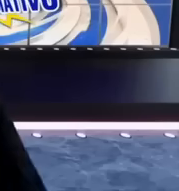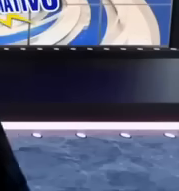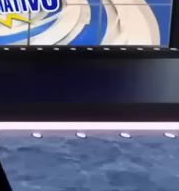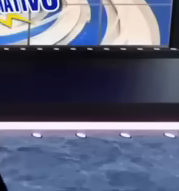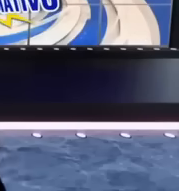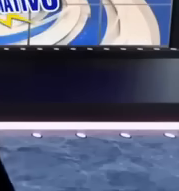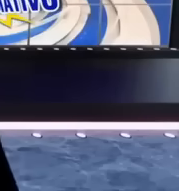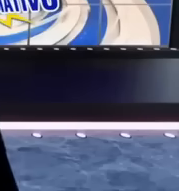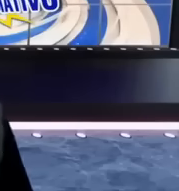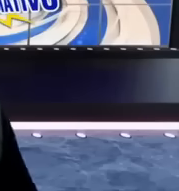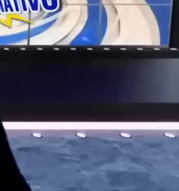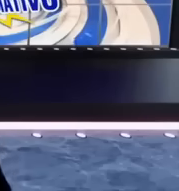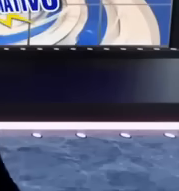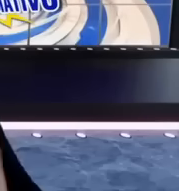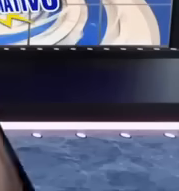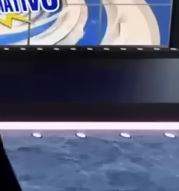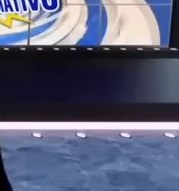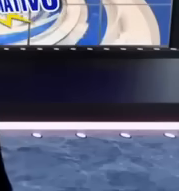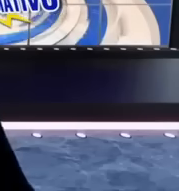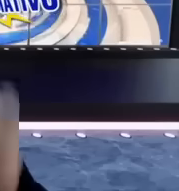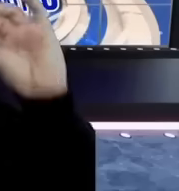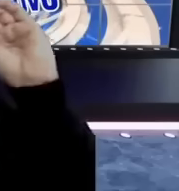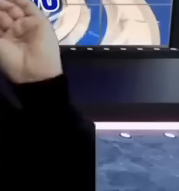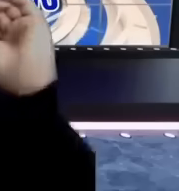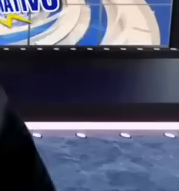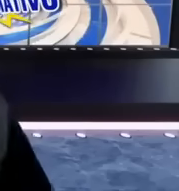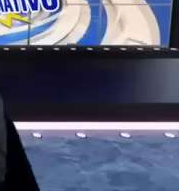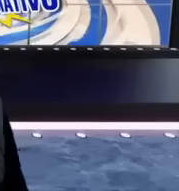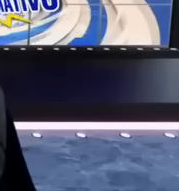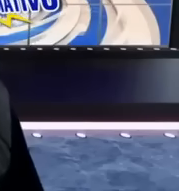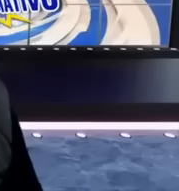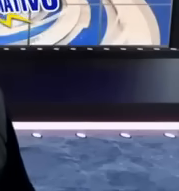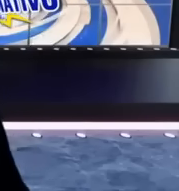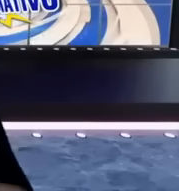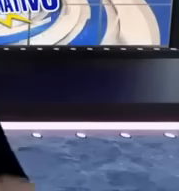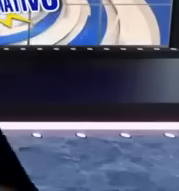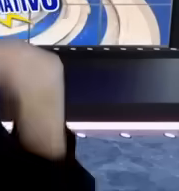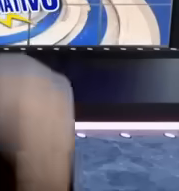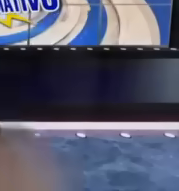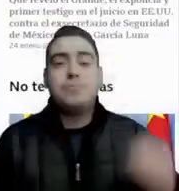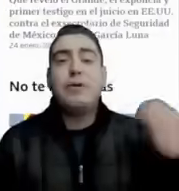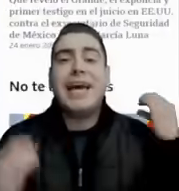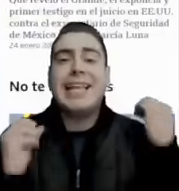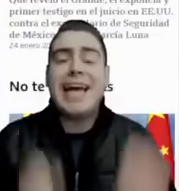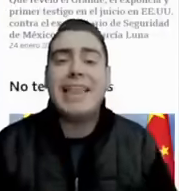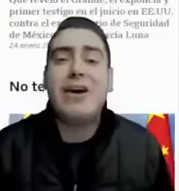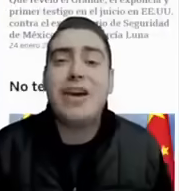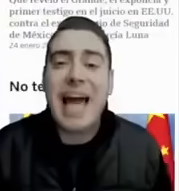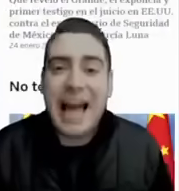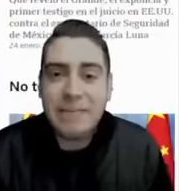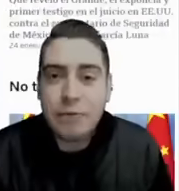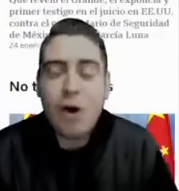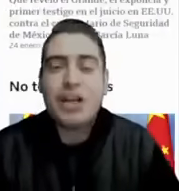¿Qué tal, amigos? ¿Cómo están? Sean bienvenidos a este su canal, yo soy Mike Valencia y ahora sí vamos pasando de lleno directamente con la información, amigos, porque el día